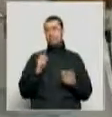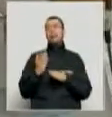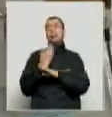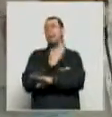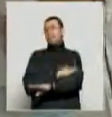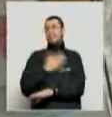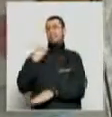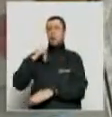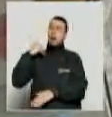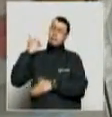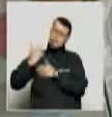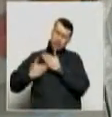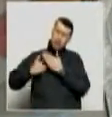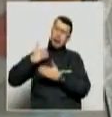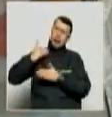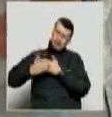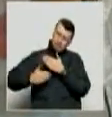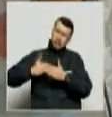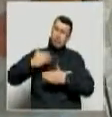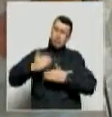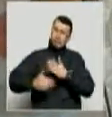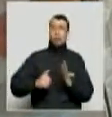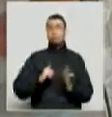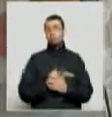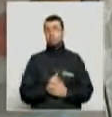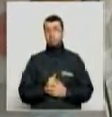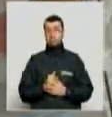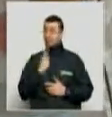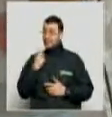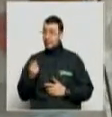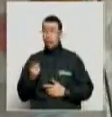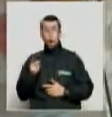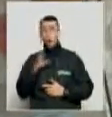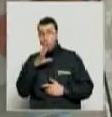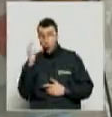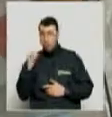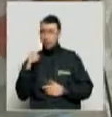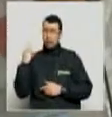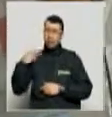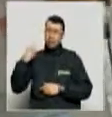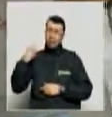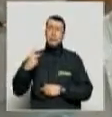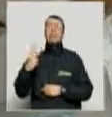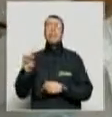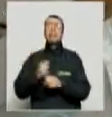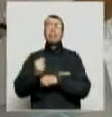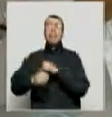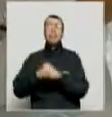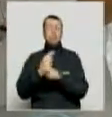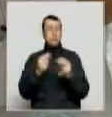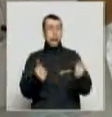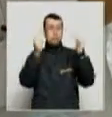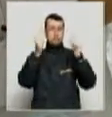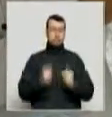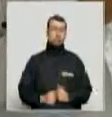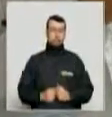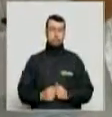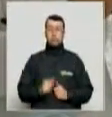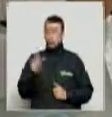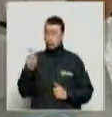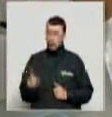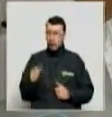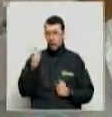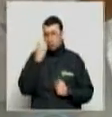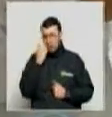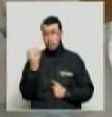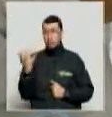un adagio que dice, un hombre se demora 20 años para hacer una cosa de la noche a la mañana. La enfermedad vascular de él es de mucho